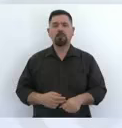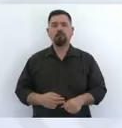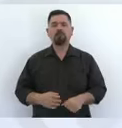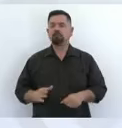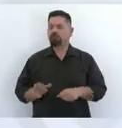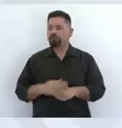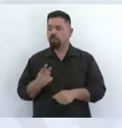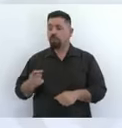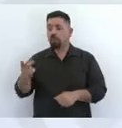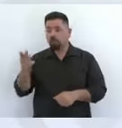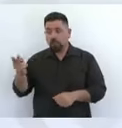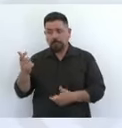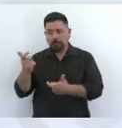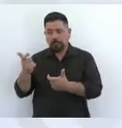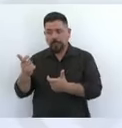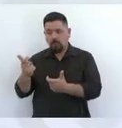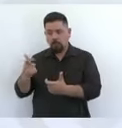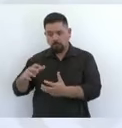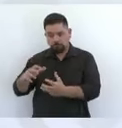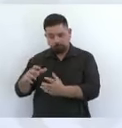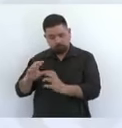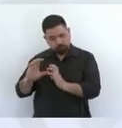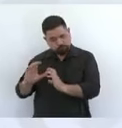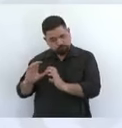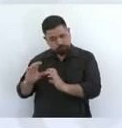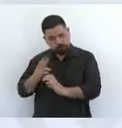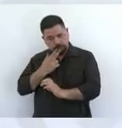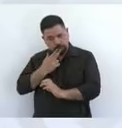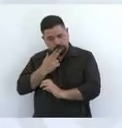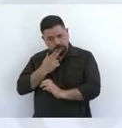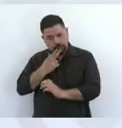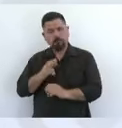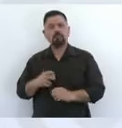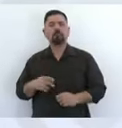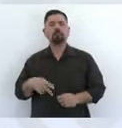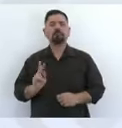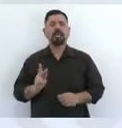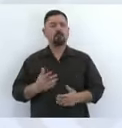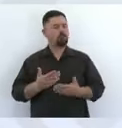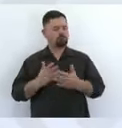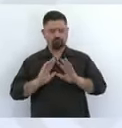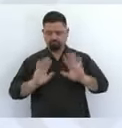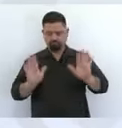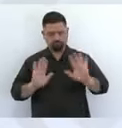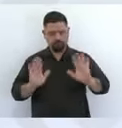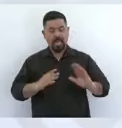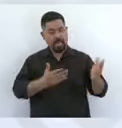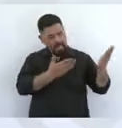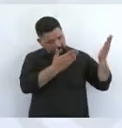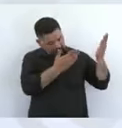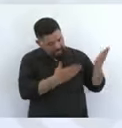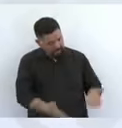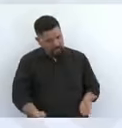porque ustedes son los del dinero. Pero viene aquí Juan Pablo y es de buen corazón,